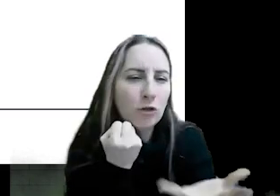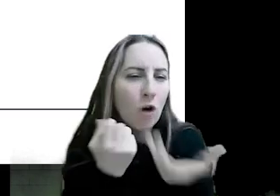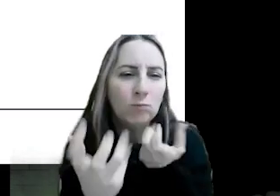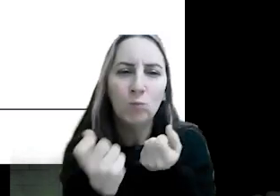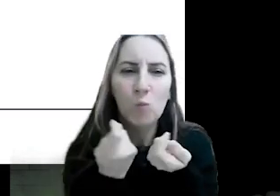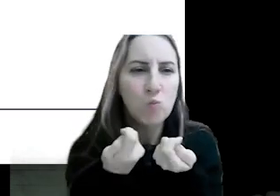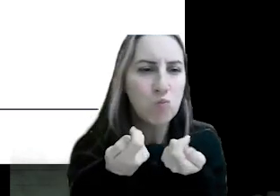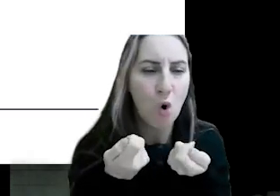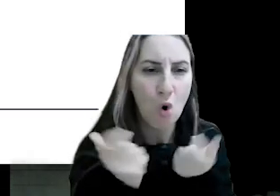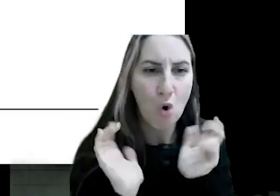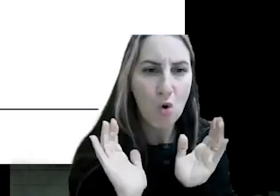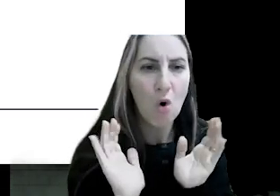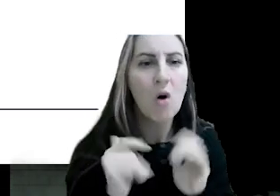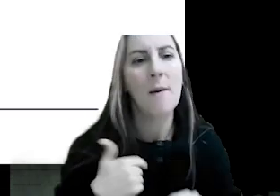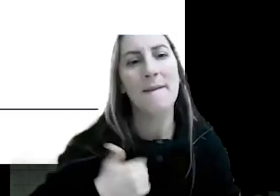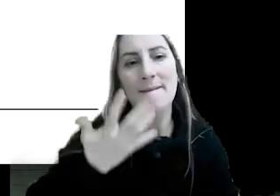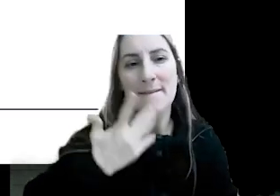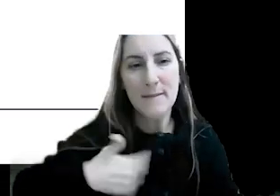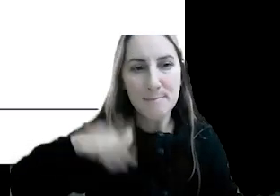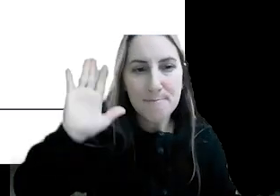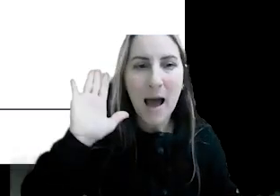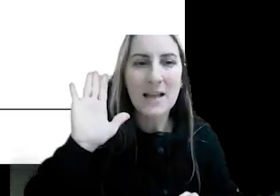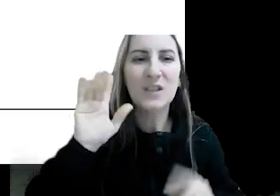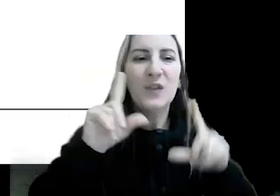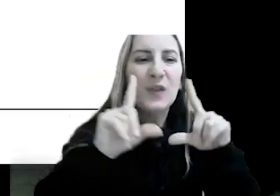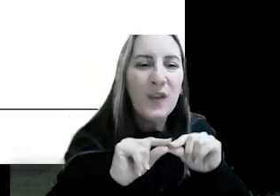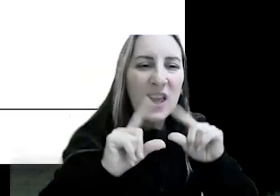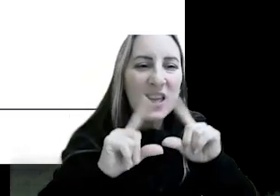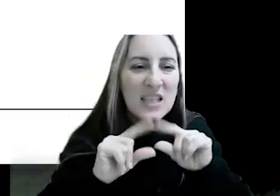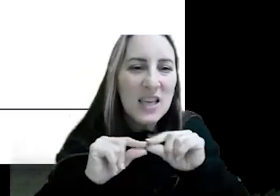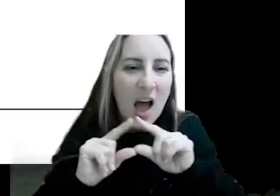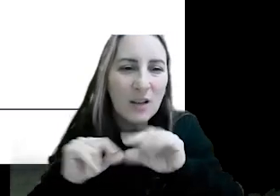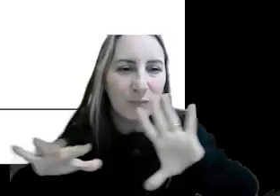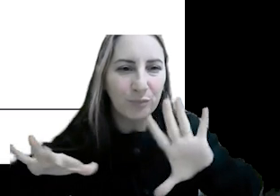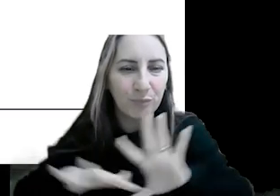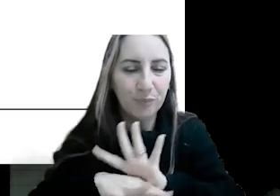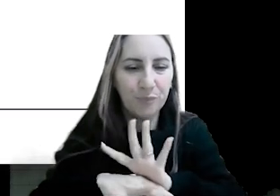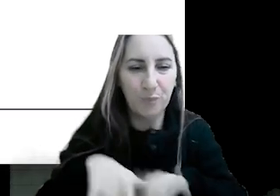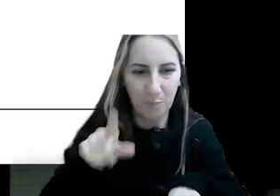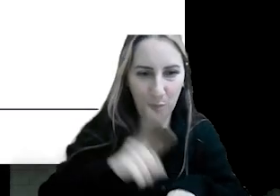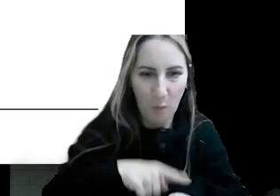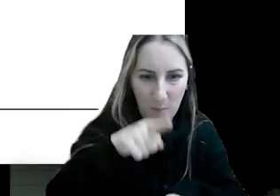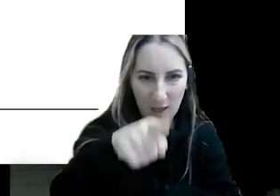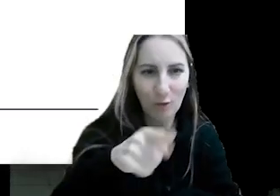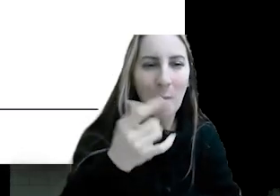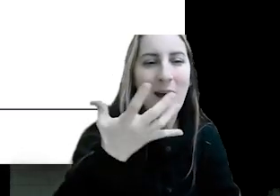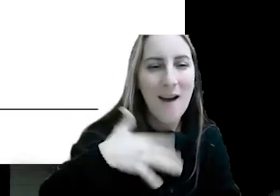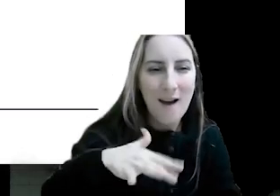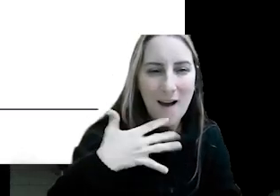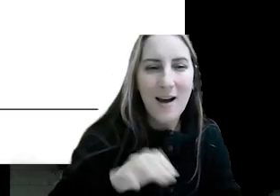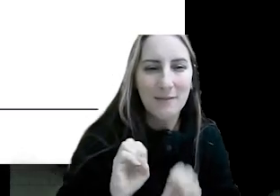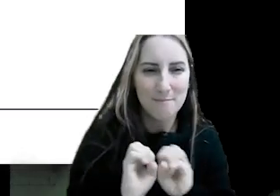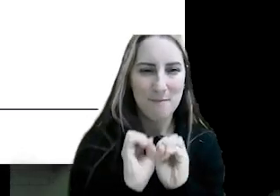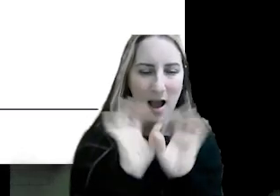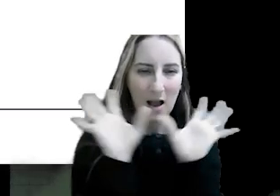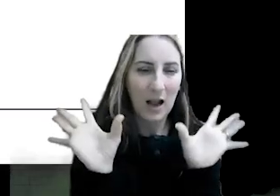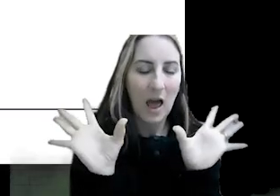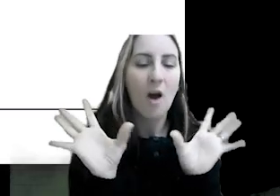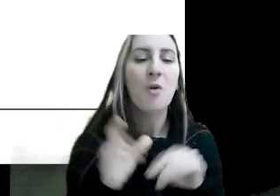estado mejor que podíamos llegar a ver las fechas, ¿no? Cuando se hicieron estas cosas para poder llegar a entenderlo, pero es como